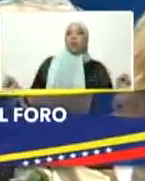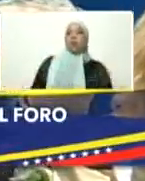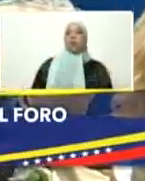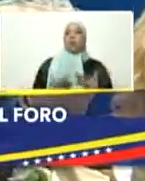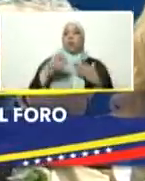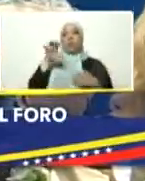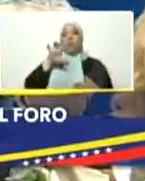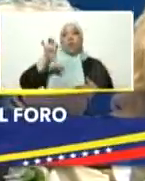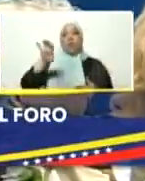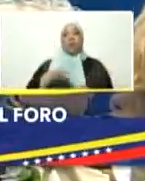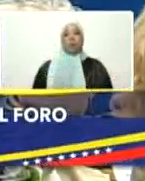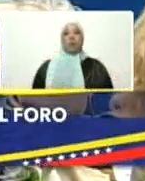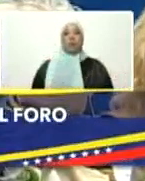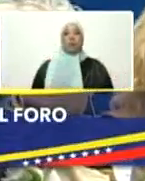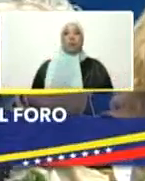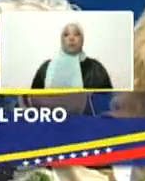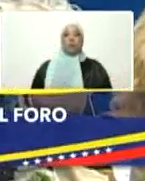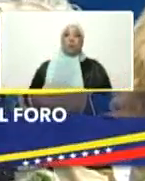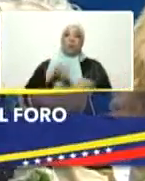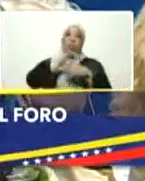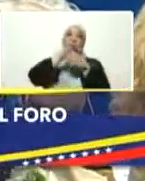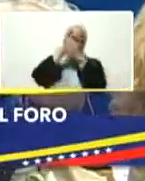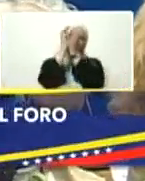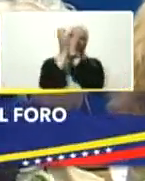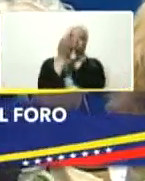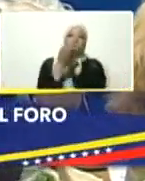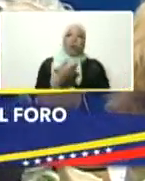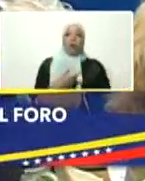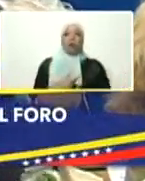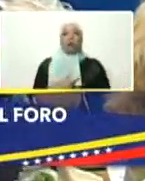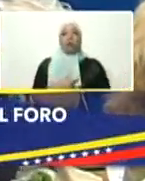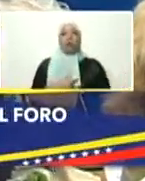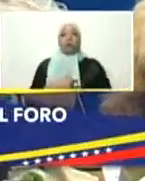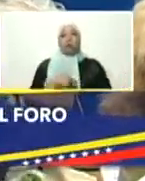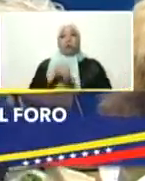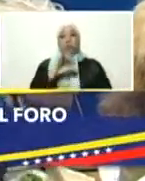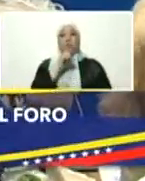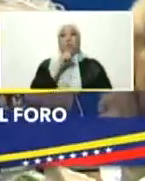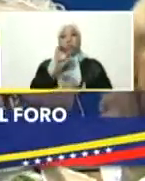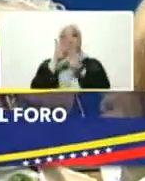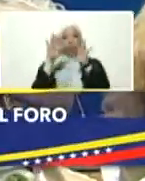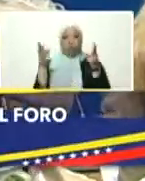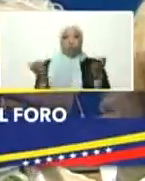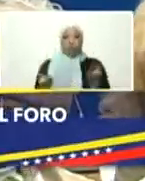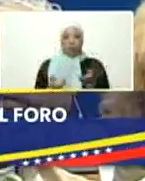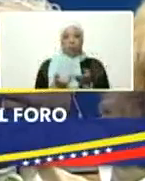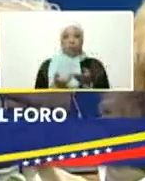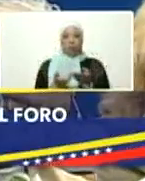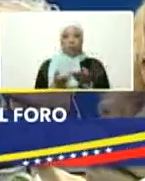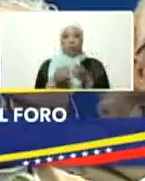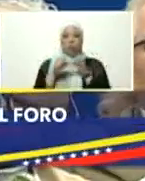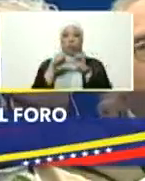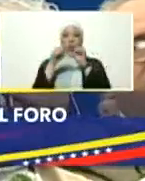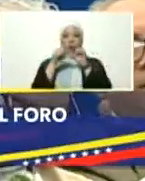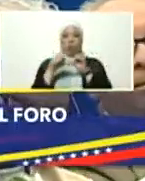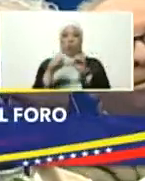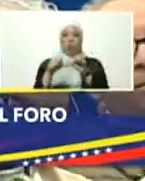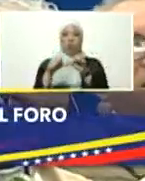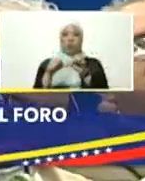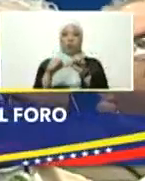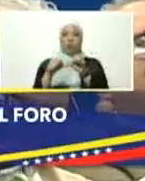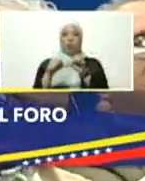país que geopolíticamente, geográficamente, está ubicado, tiene